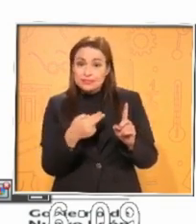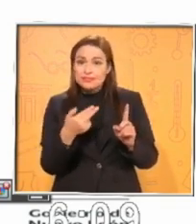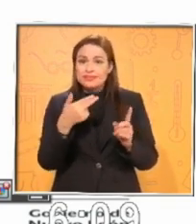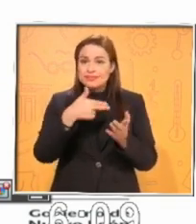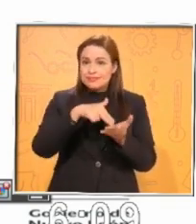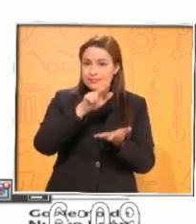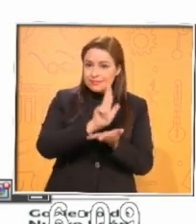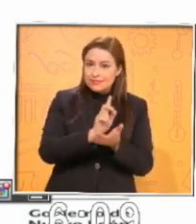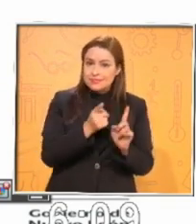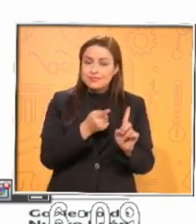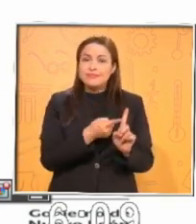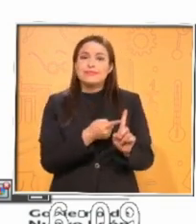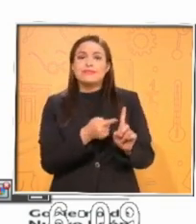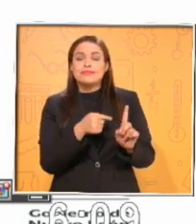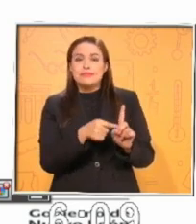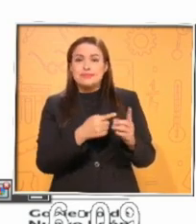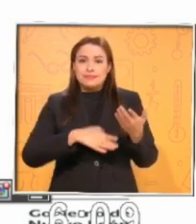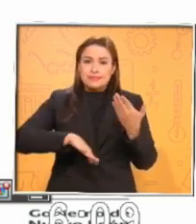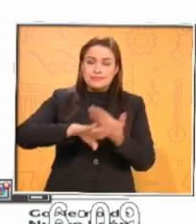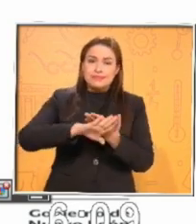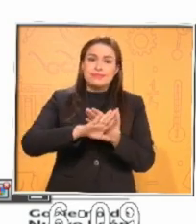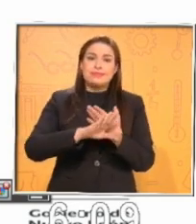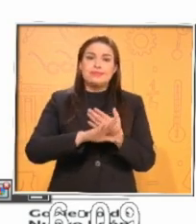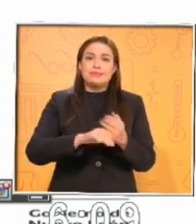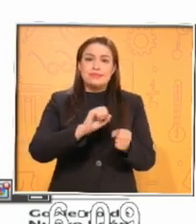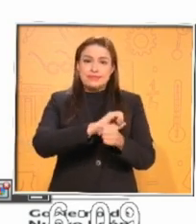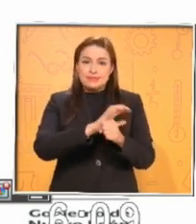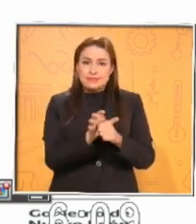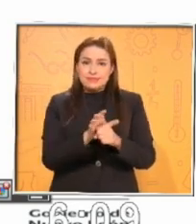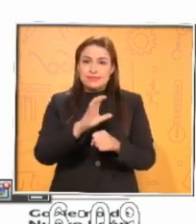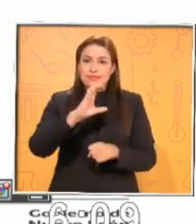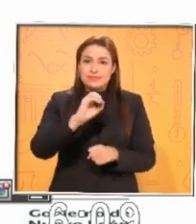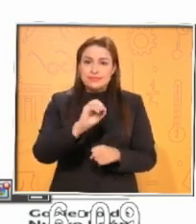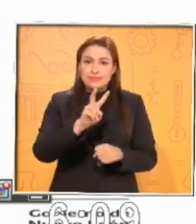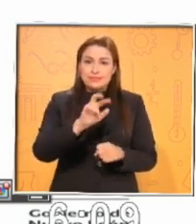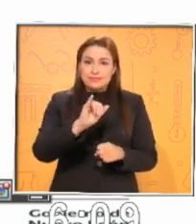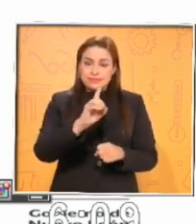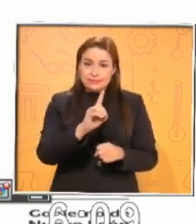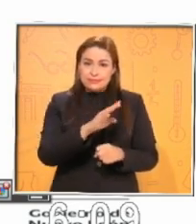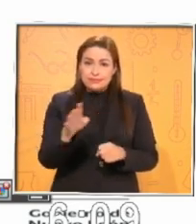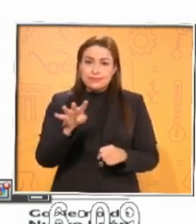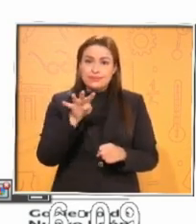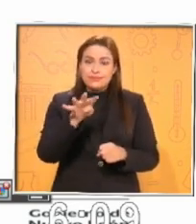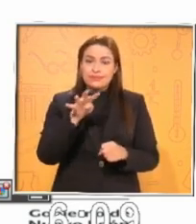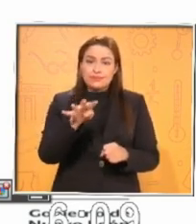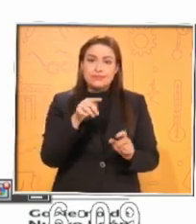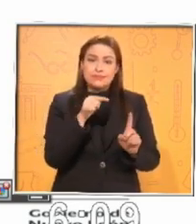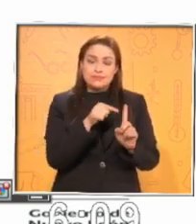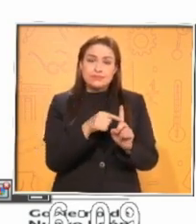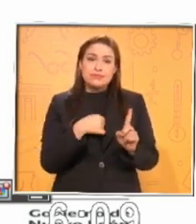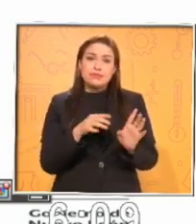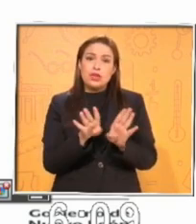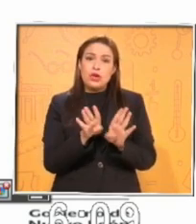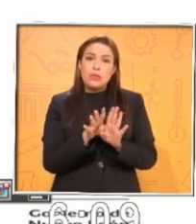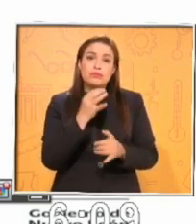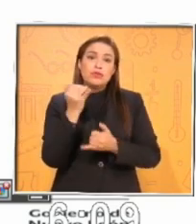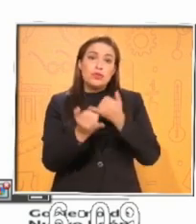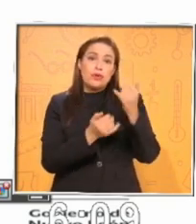el COVID-19, pues es un juego de palabras y en el español utilizamos mucho los juegos de